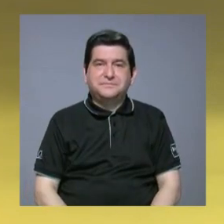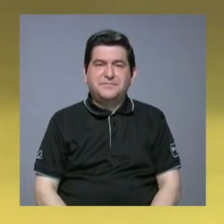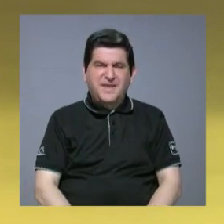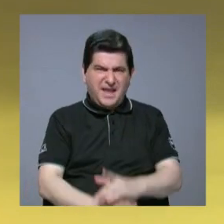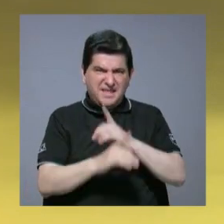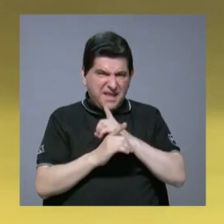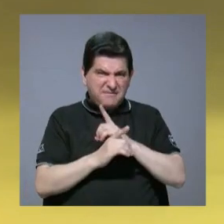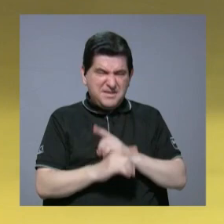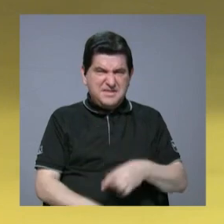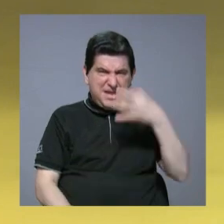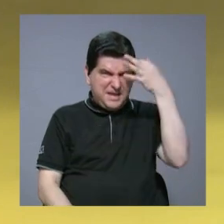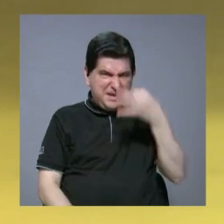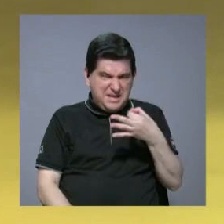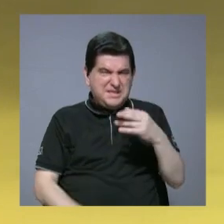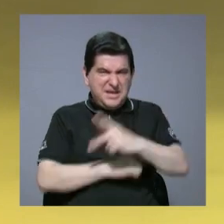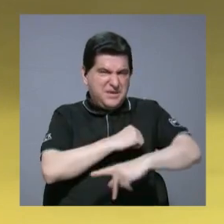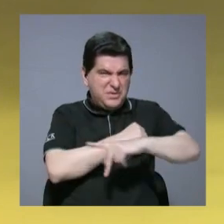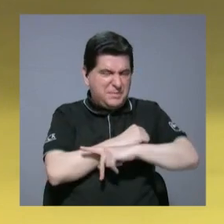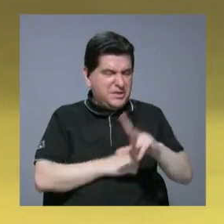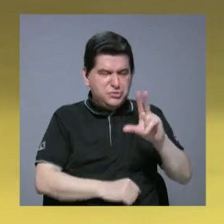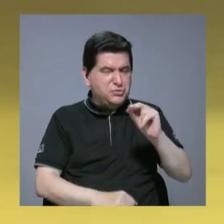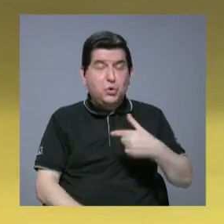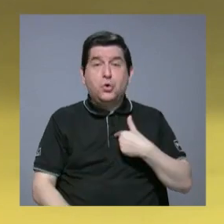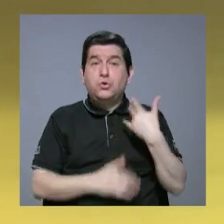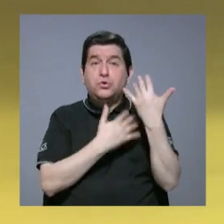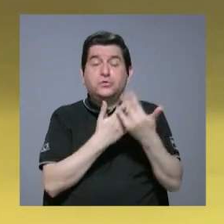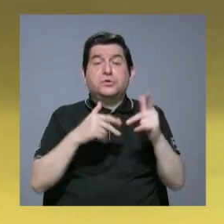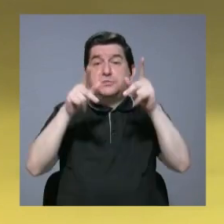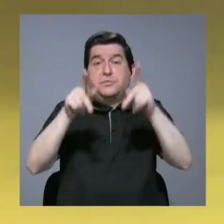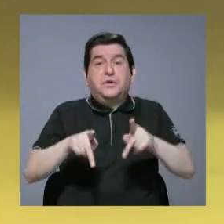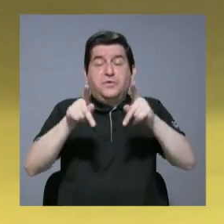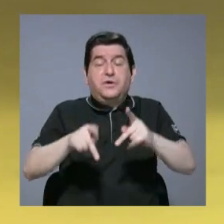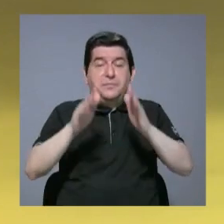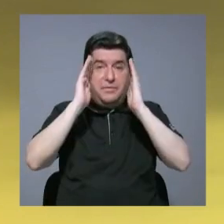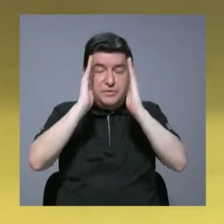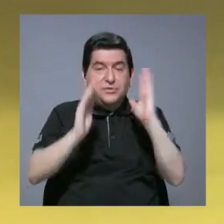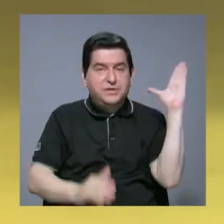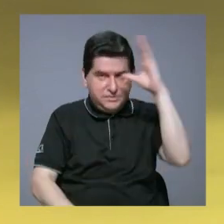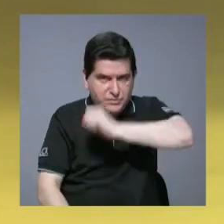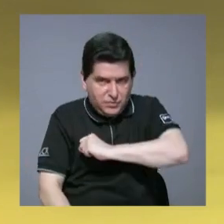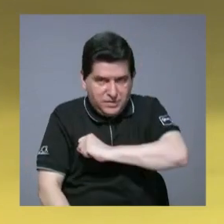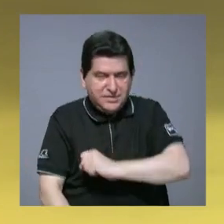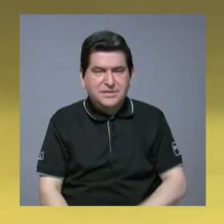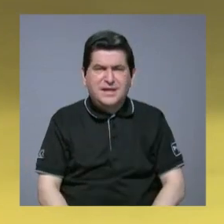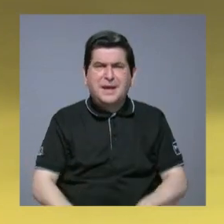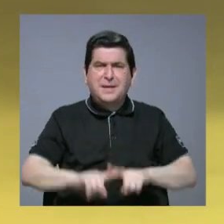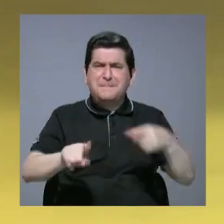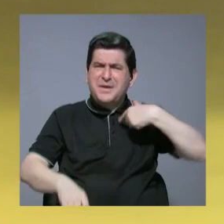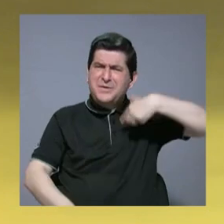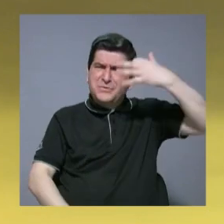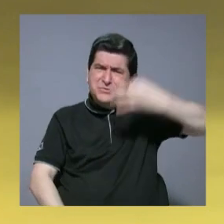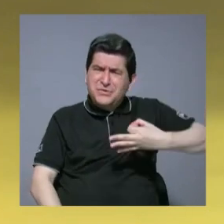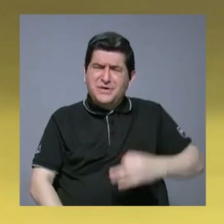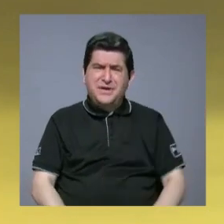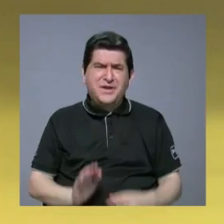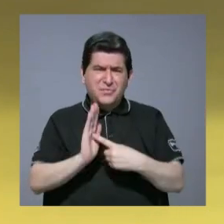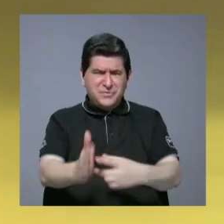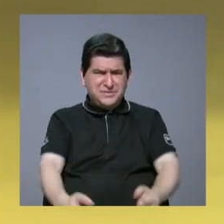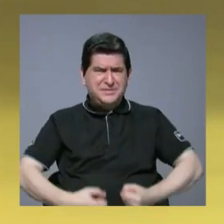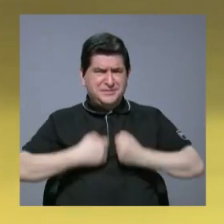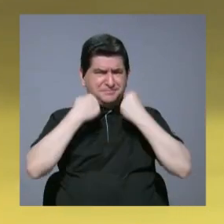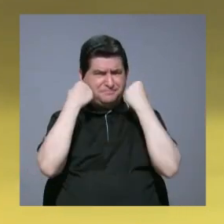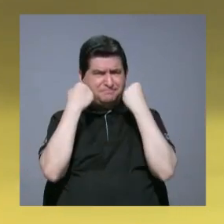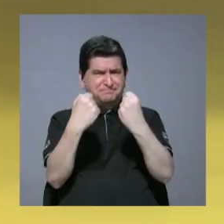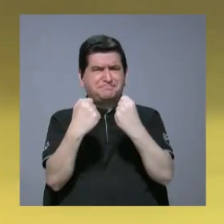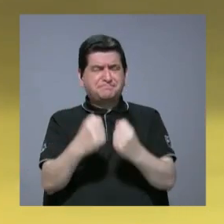defender ninguna posición de ningún país, espero que la audiencia lo haya notado, pero me parece que muestra la fortaleza